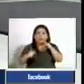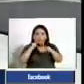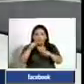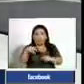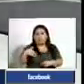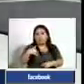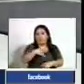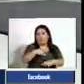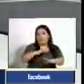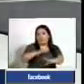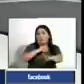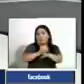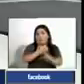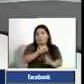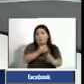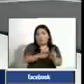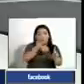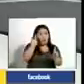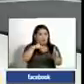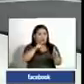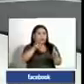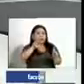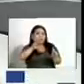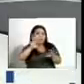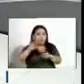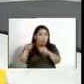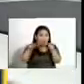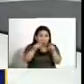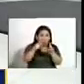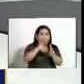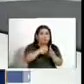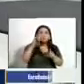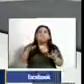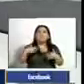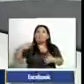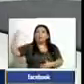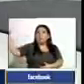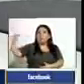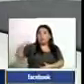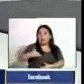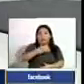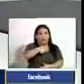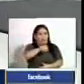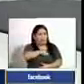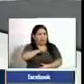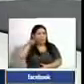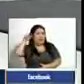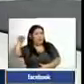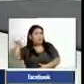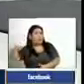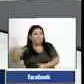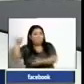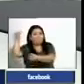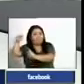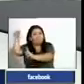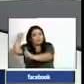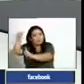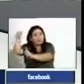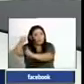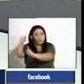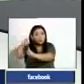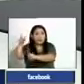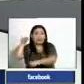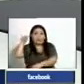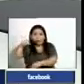Ministerio de Defensa, es que este hombre tiene 34 años, ingresó desde España porque estaba recibiendo una capacitación y en el centro